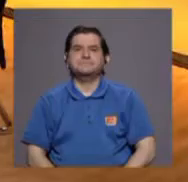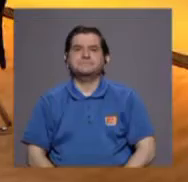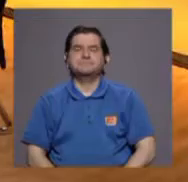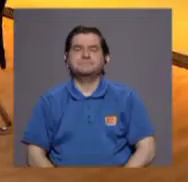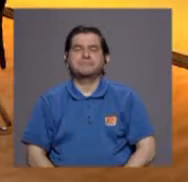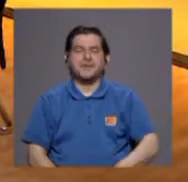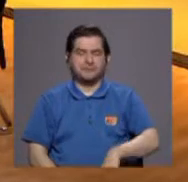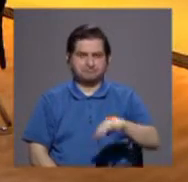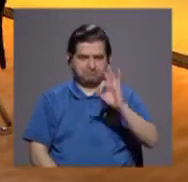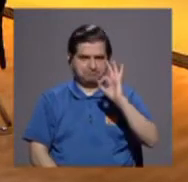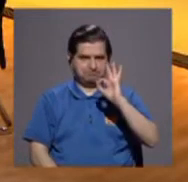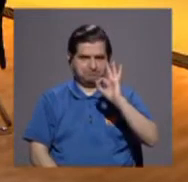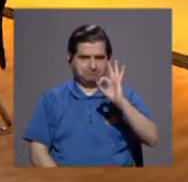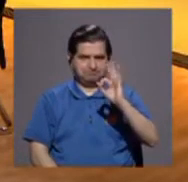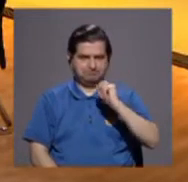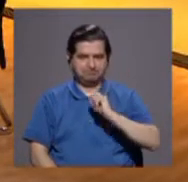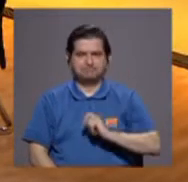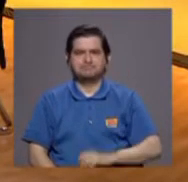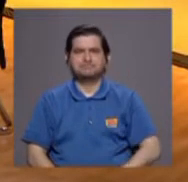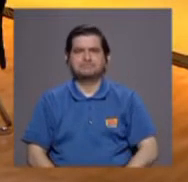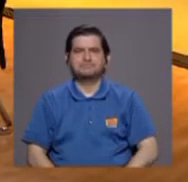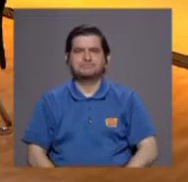Muy bien.